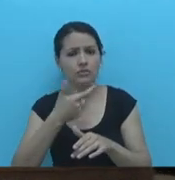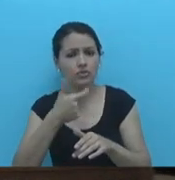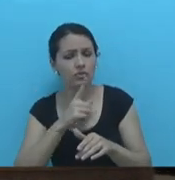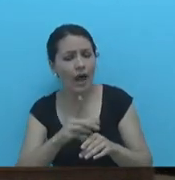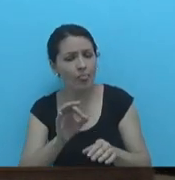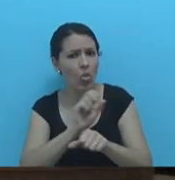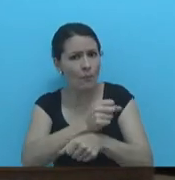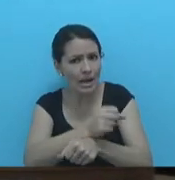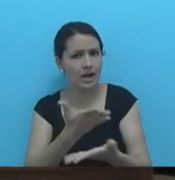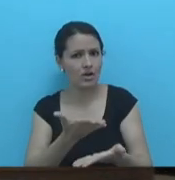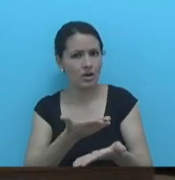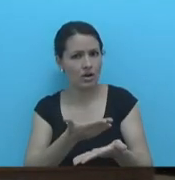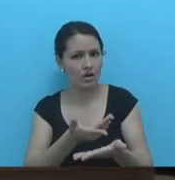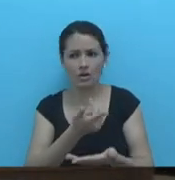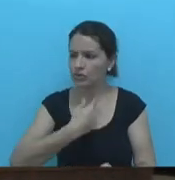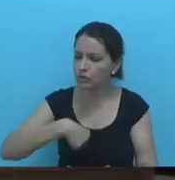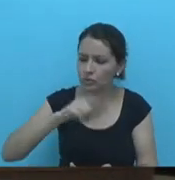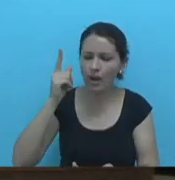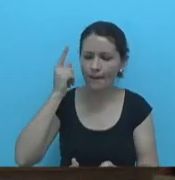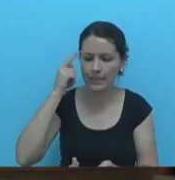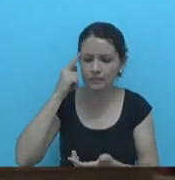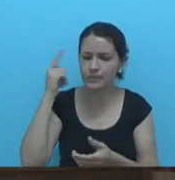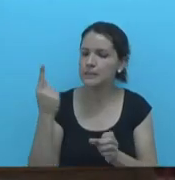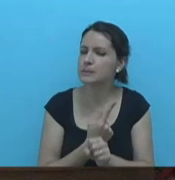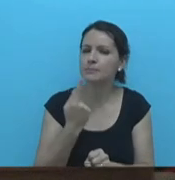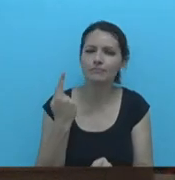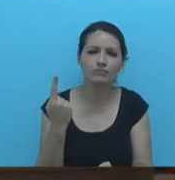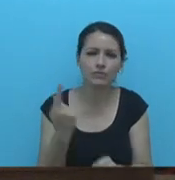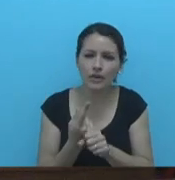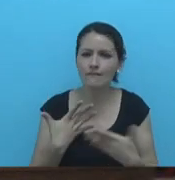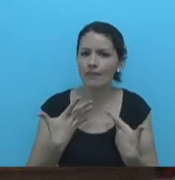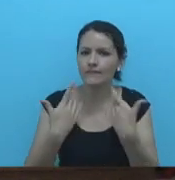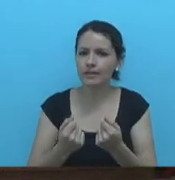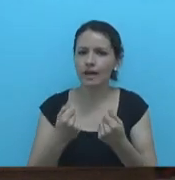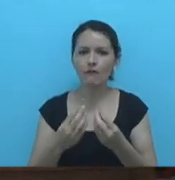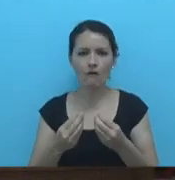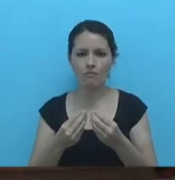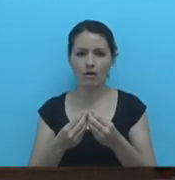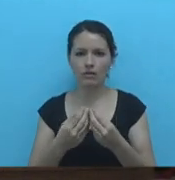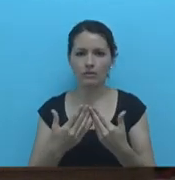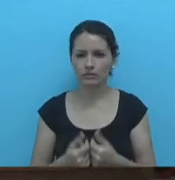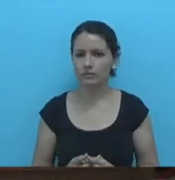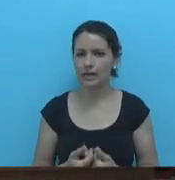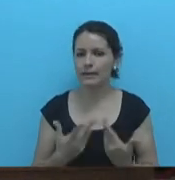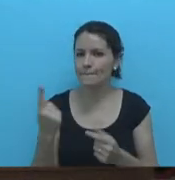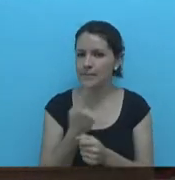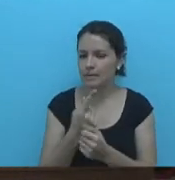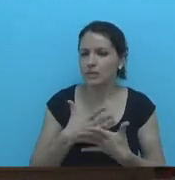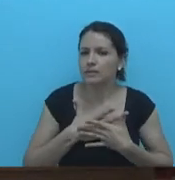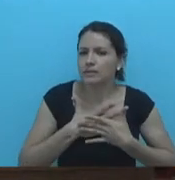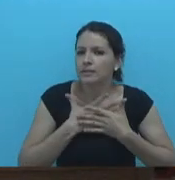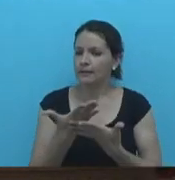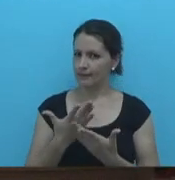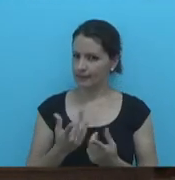Nosotros estamos convencidos que es imposible defender lo que no se quiere.